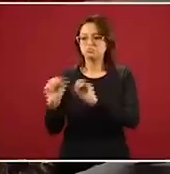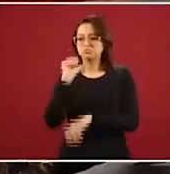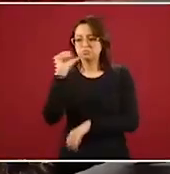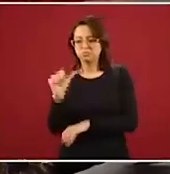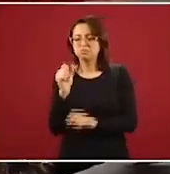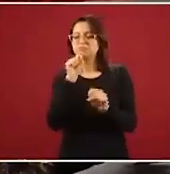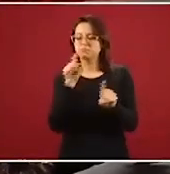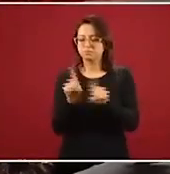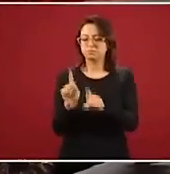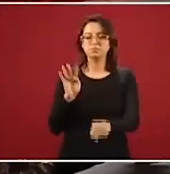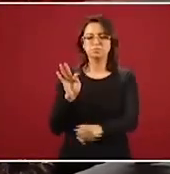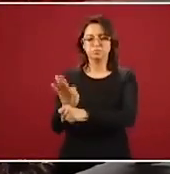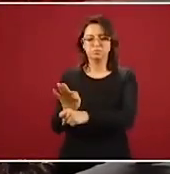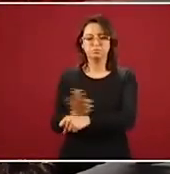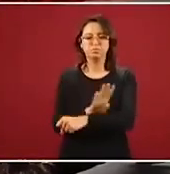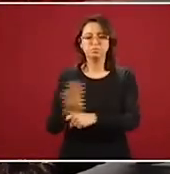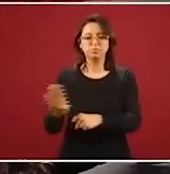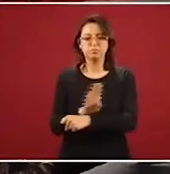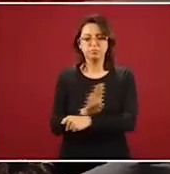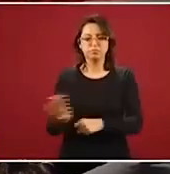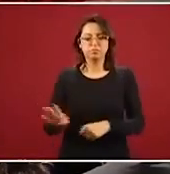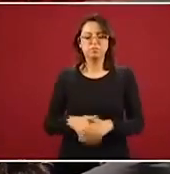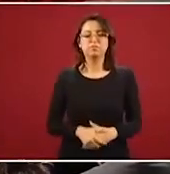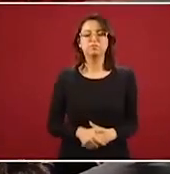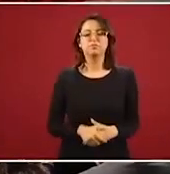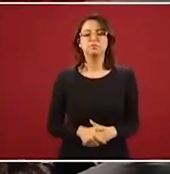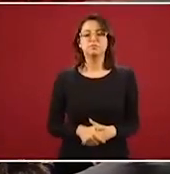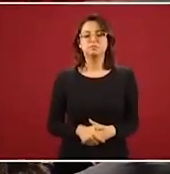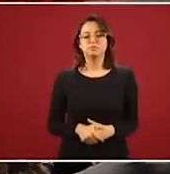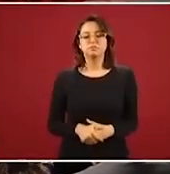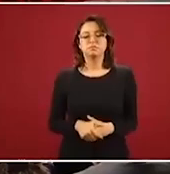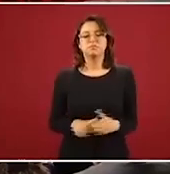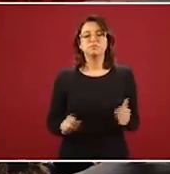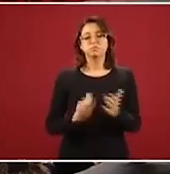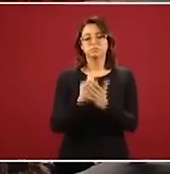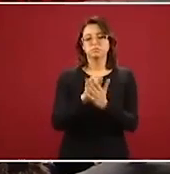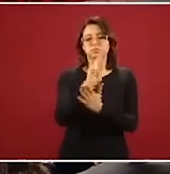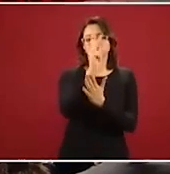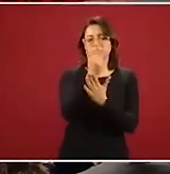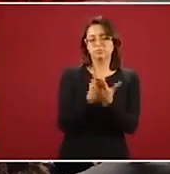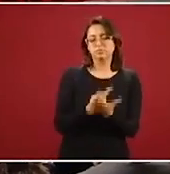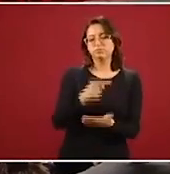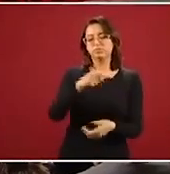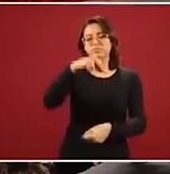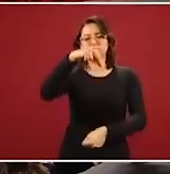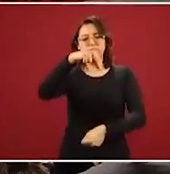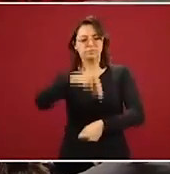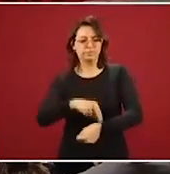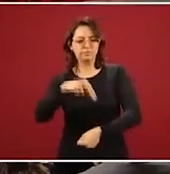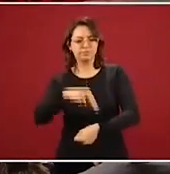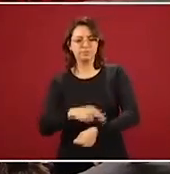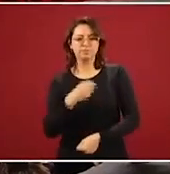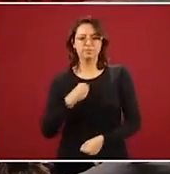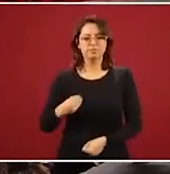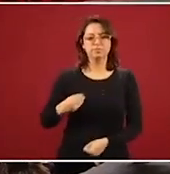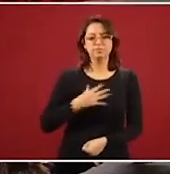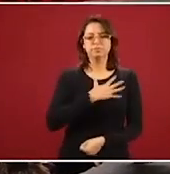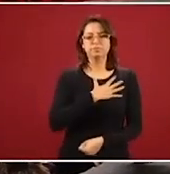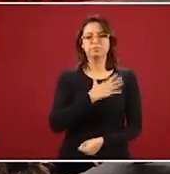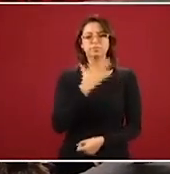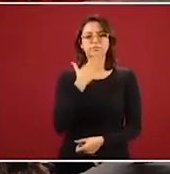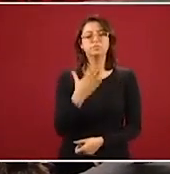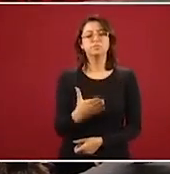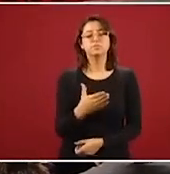Tenemos el programa de Médicos del Bienestar. Este, como hemos explicado en otras ocasiones, pero lo retomo, es un programa